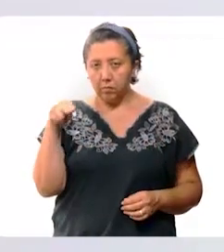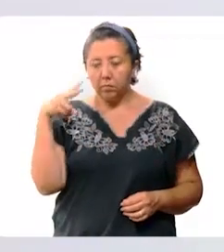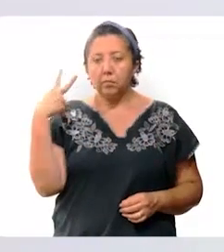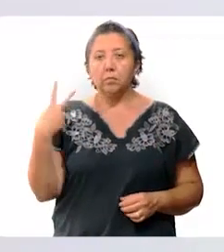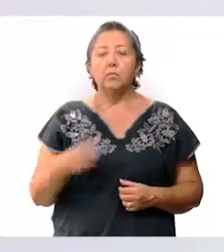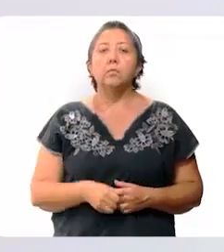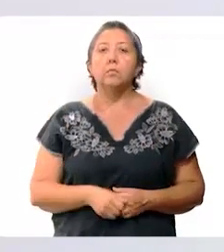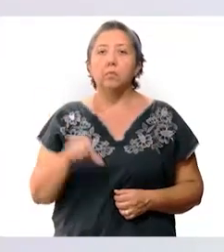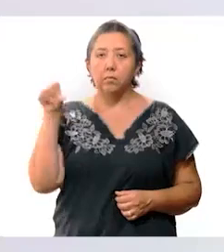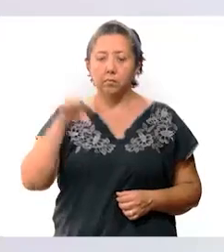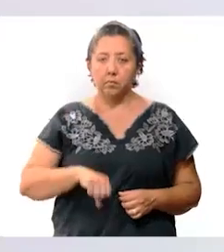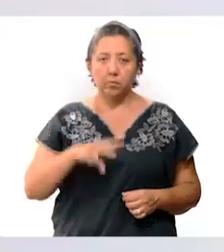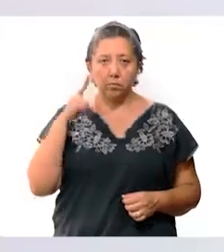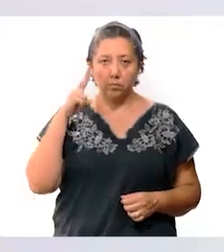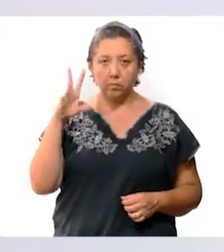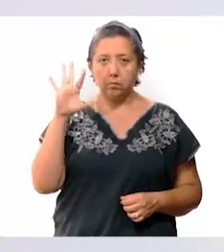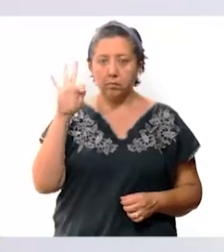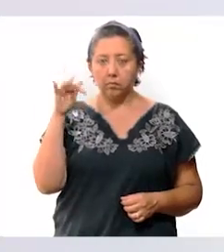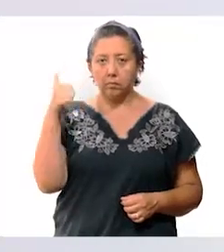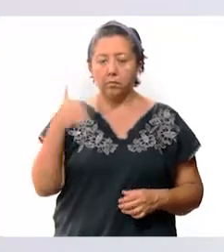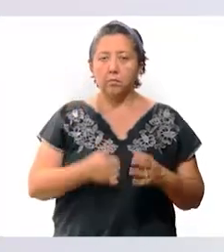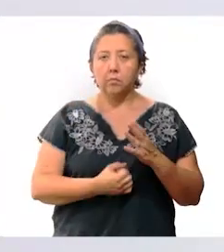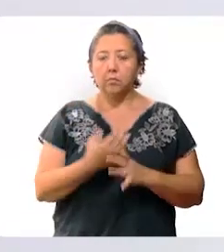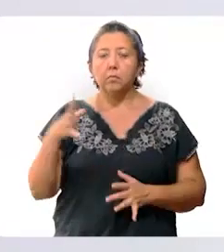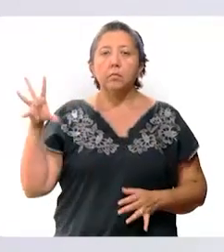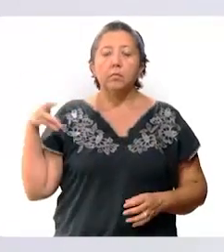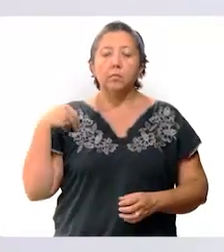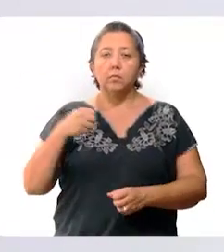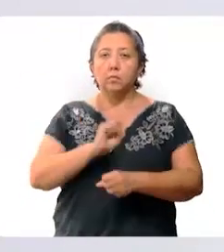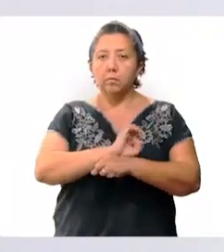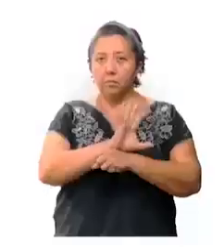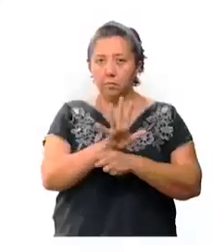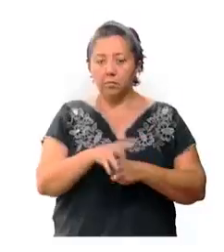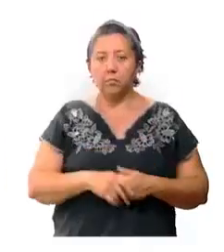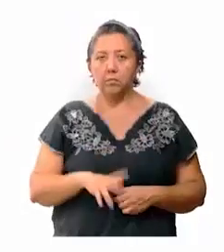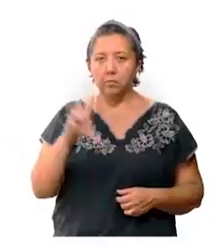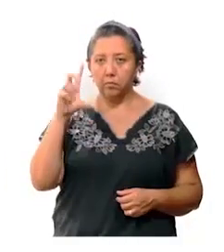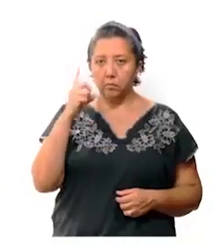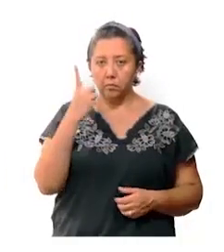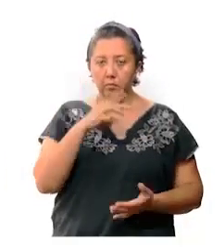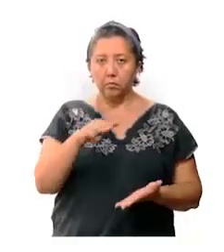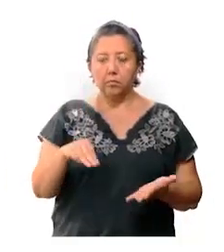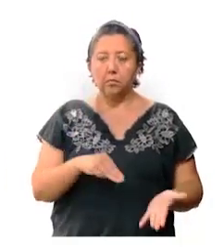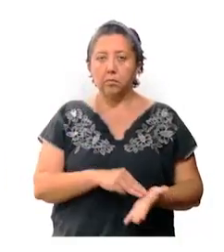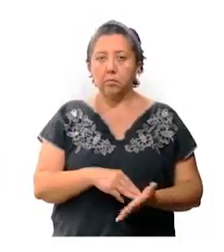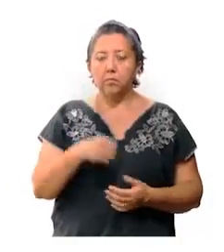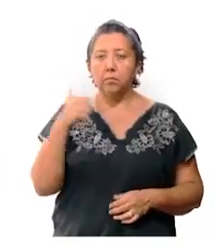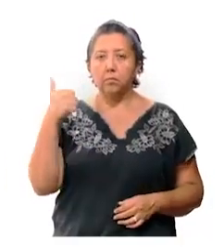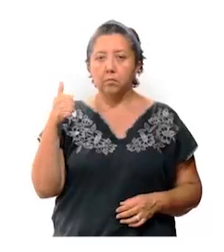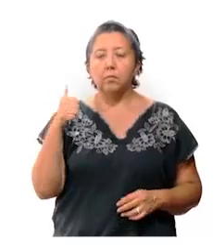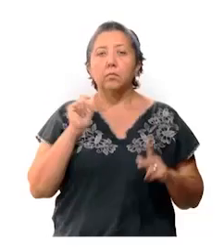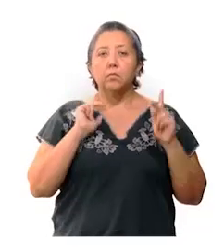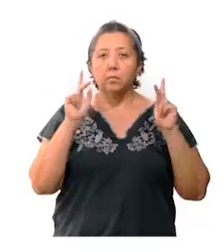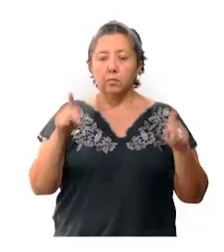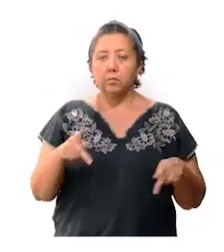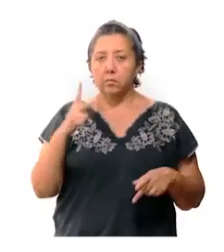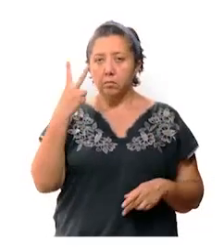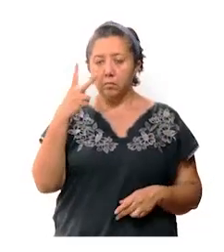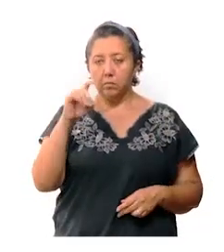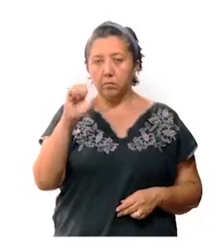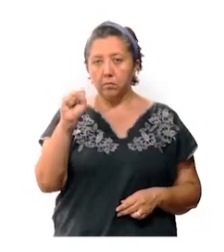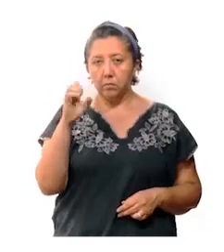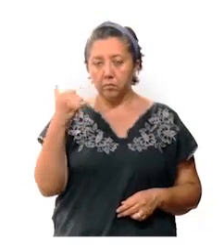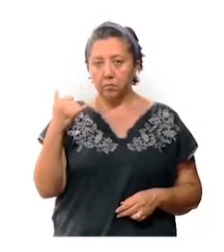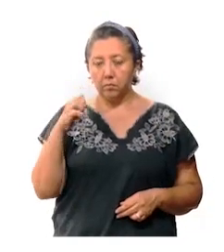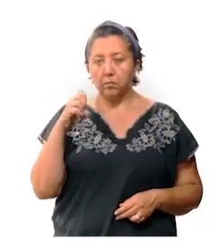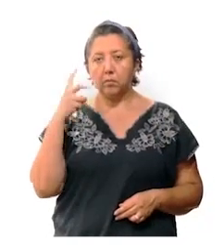38,582. Hoy se detectaron 46 nuevos contagios de coronavirus, 31 en Mérida, 6 en Progreso, 2 en